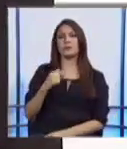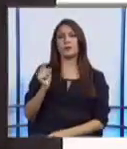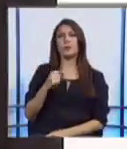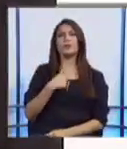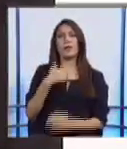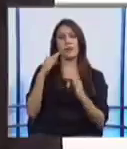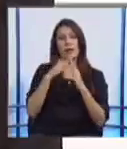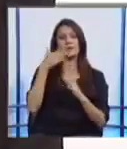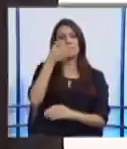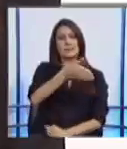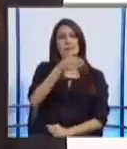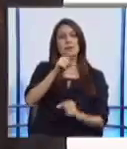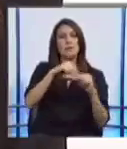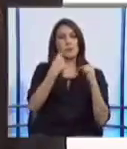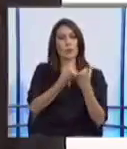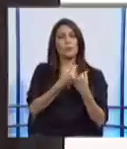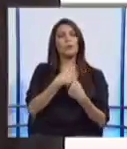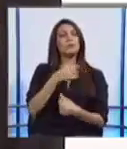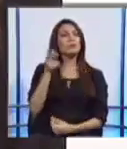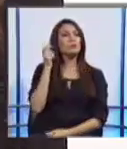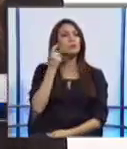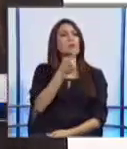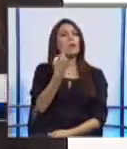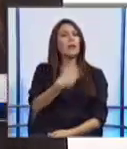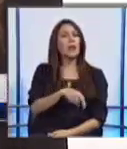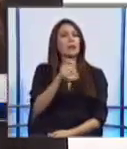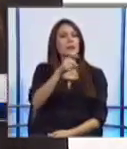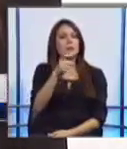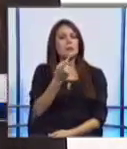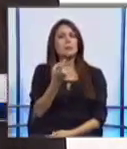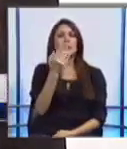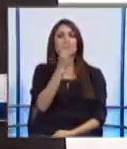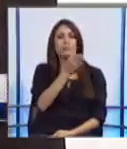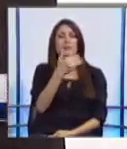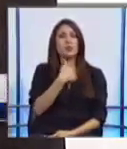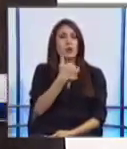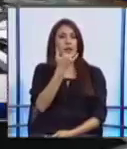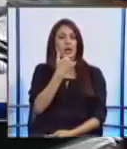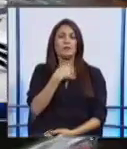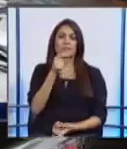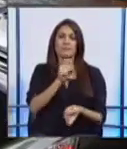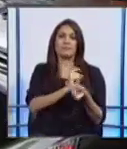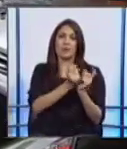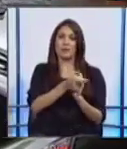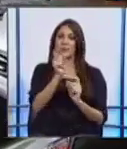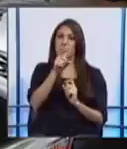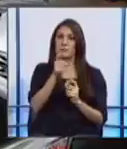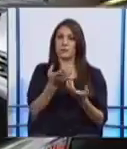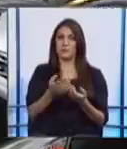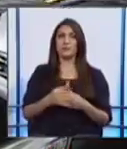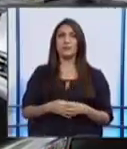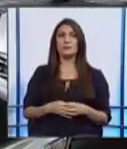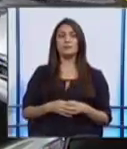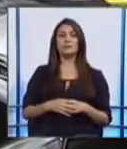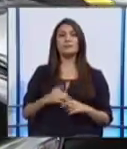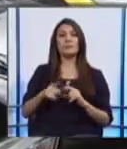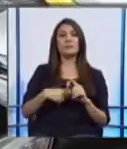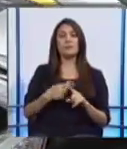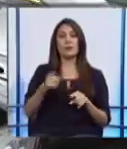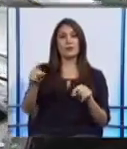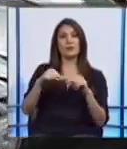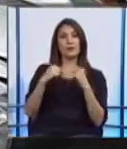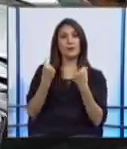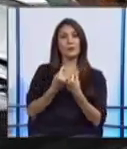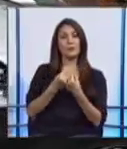puerta, vamos a hacer brigadas, vamos a escuchar y con humildad vamos a corregir aquello que tengamos que corregir. Según las autoridades, la tendencia de los partidos y